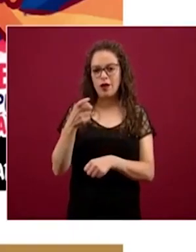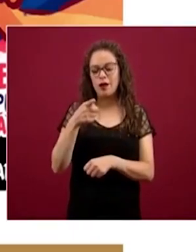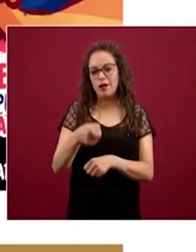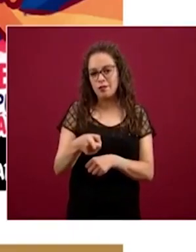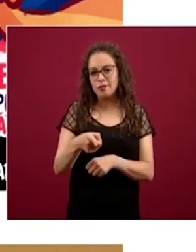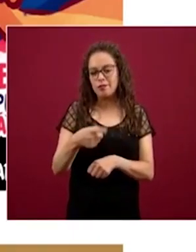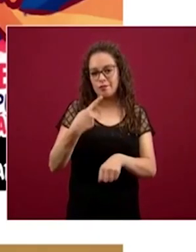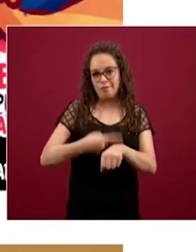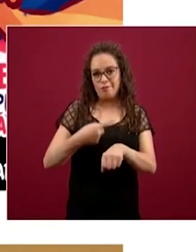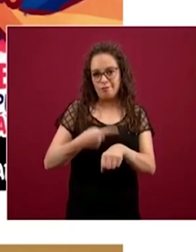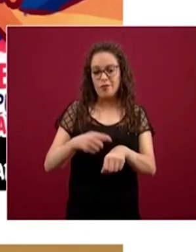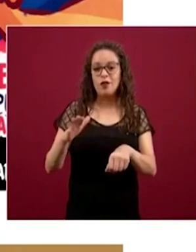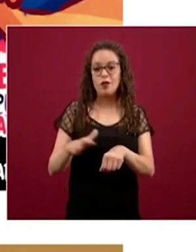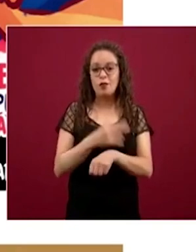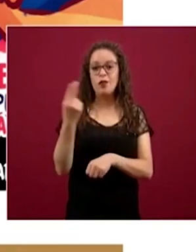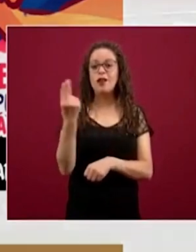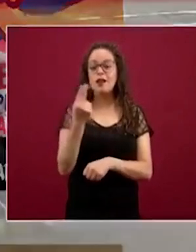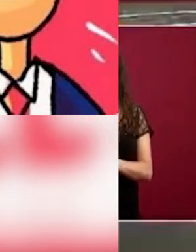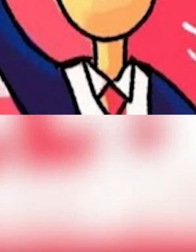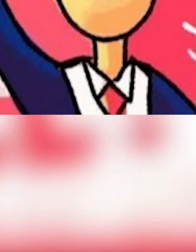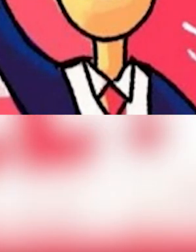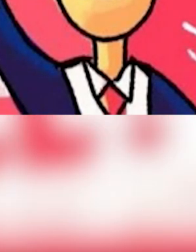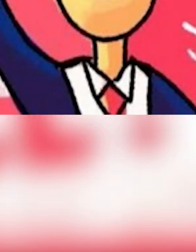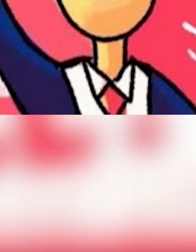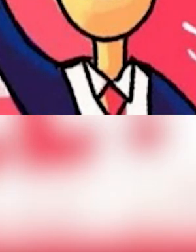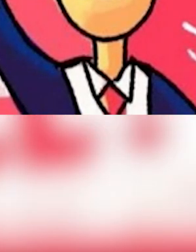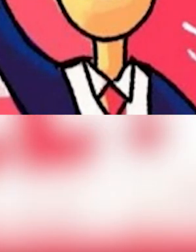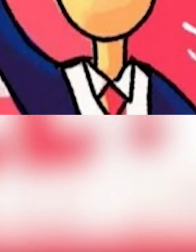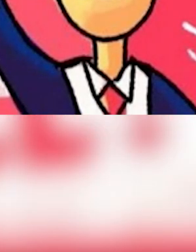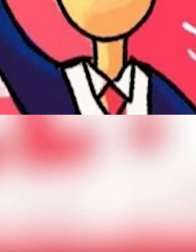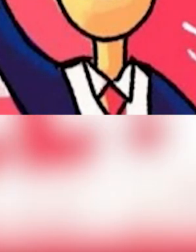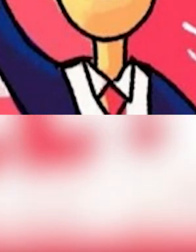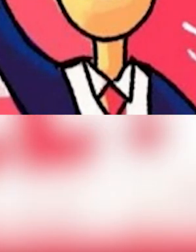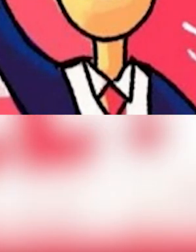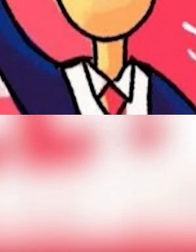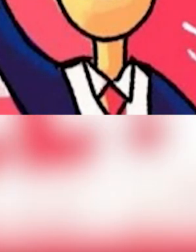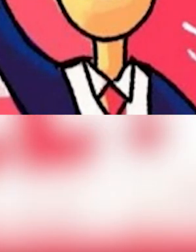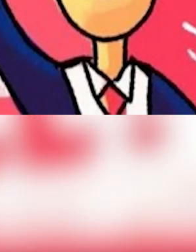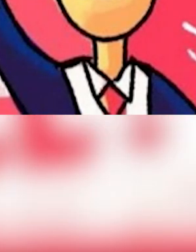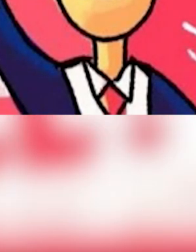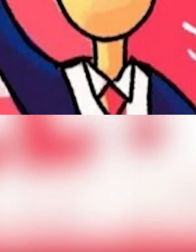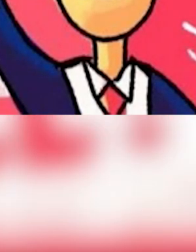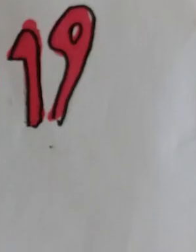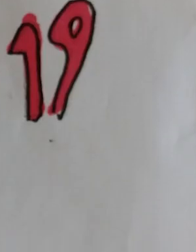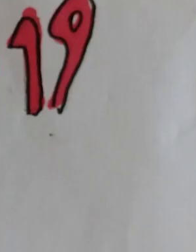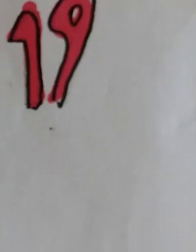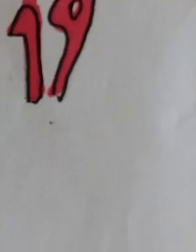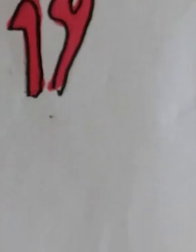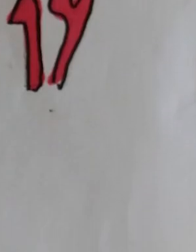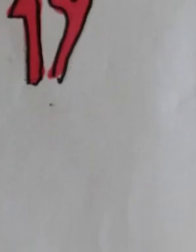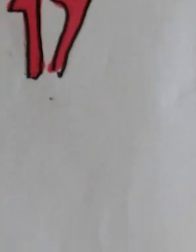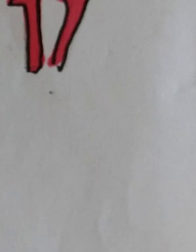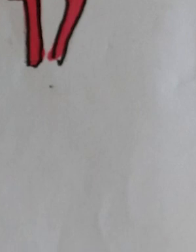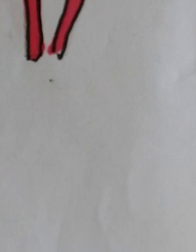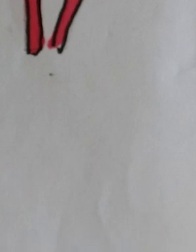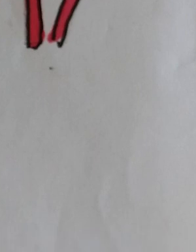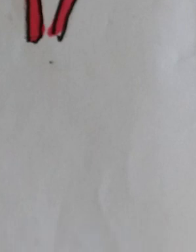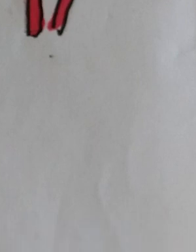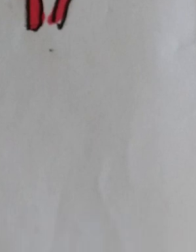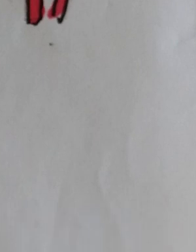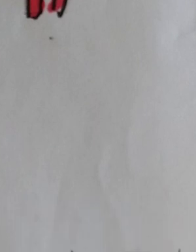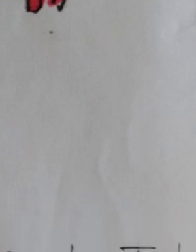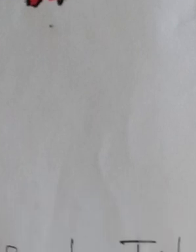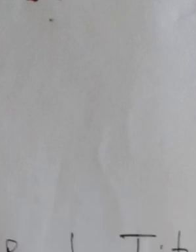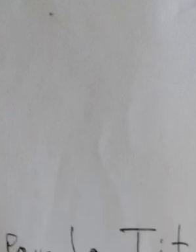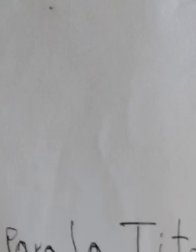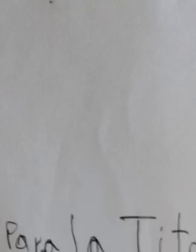una sesión de preguntas y respuestas con niños llamada Pregúntale al Dr. Gatell. La dinámica consiste en que los niños envíen un